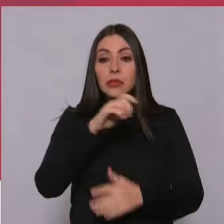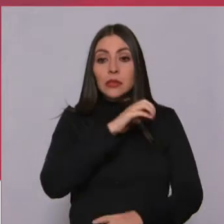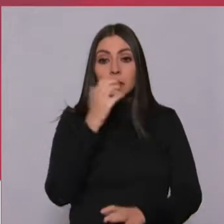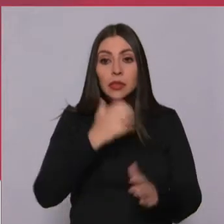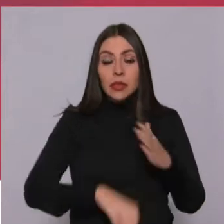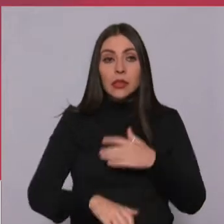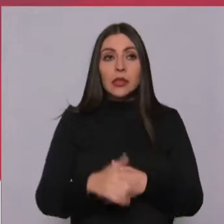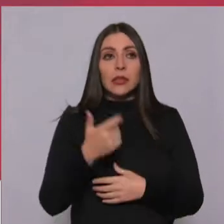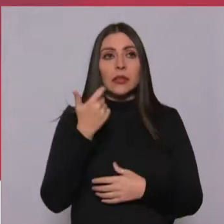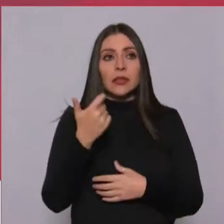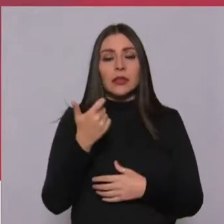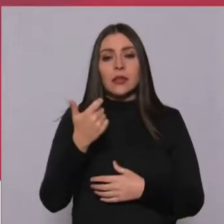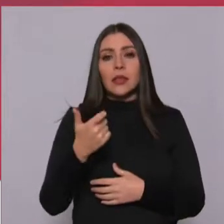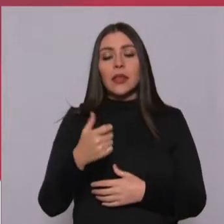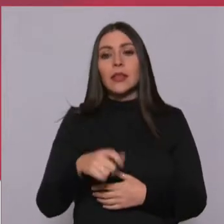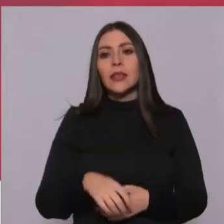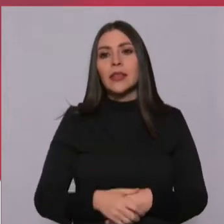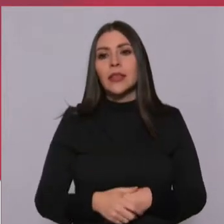nos va a alcanzar